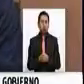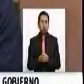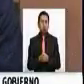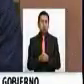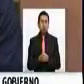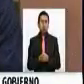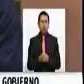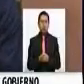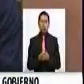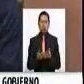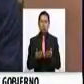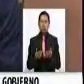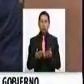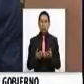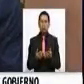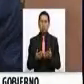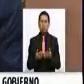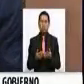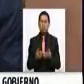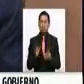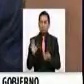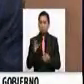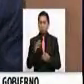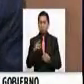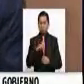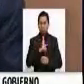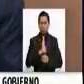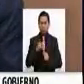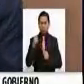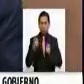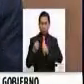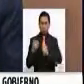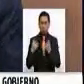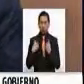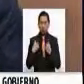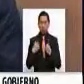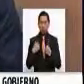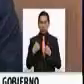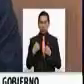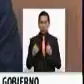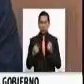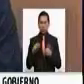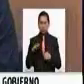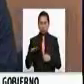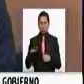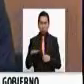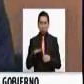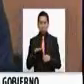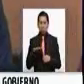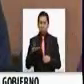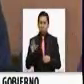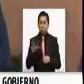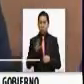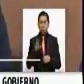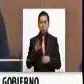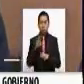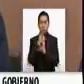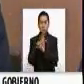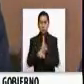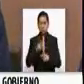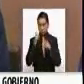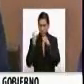cuando nuestras patrullas se encontraban realizando sus operativos de vigilancia